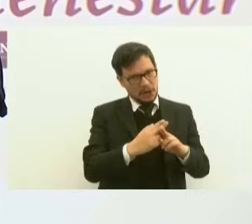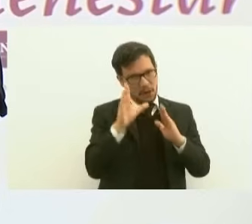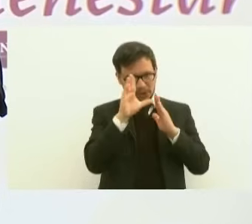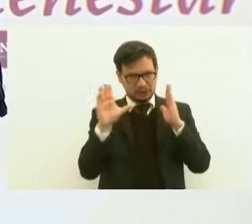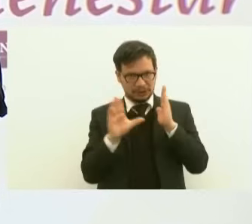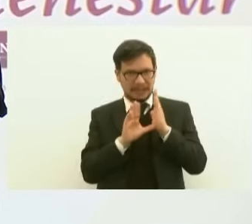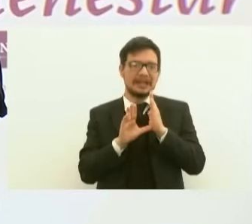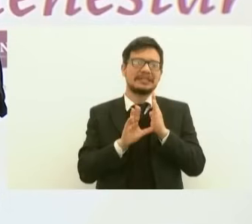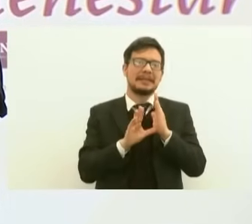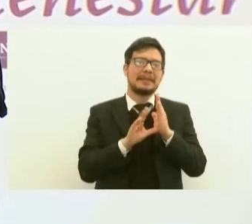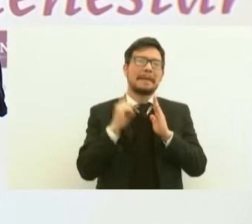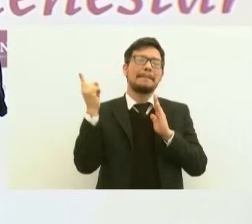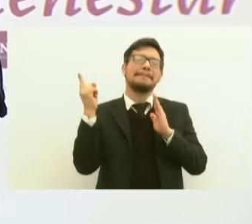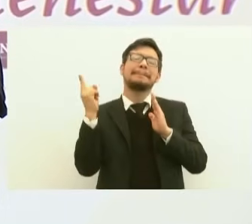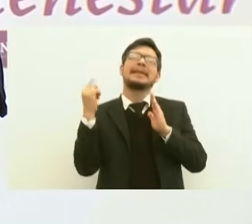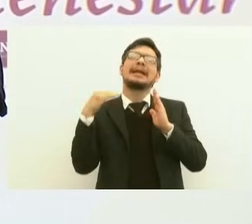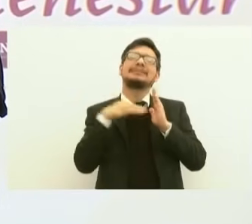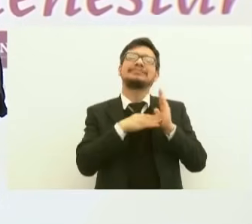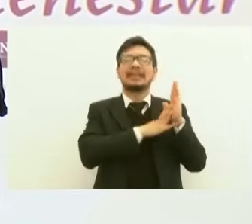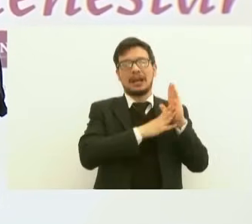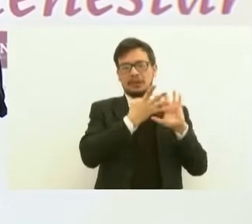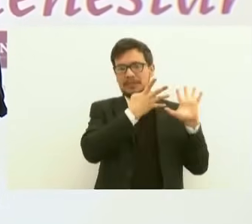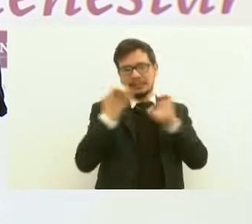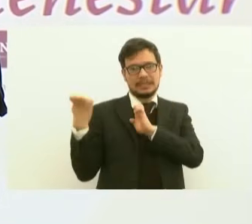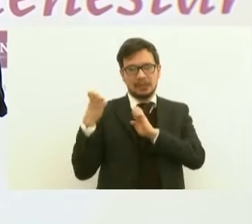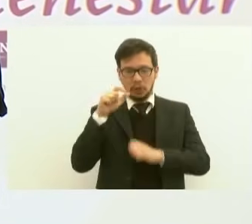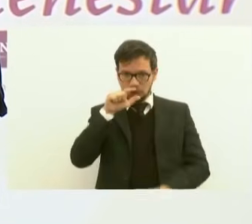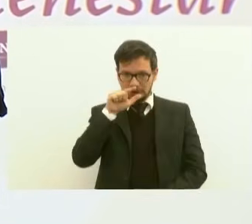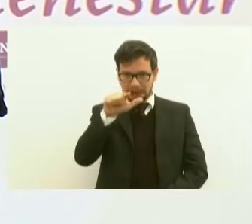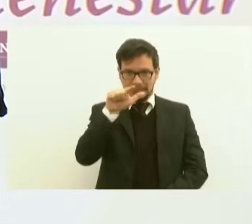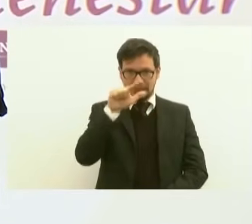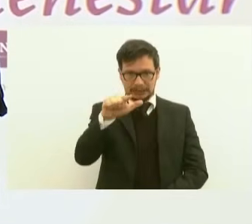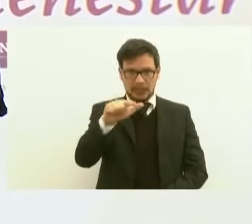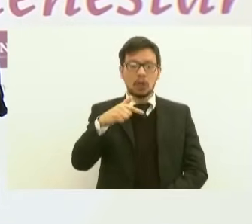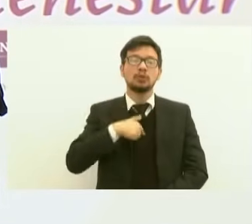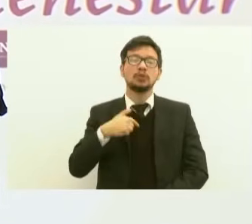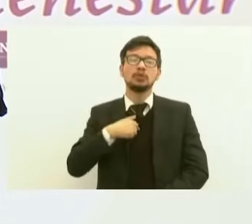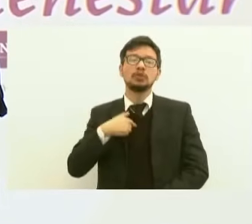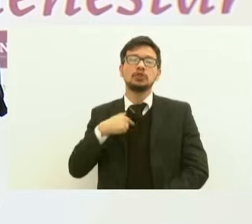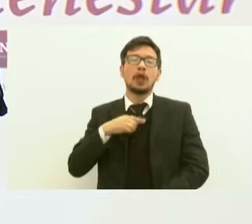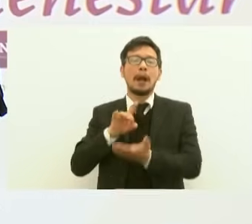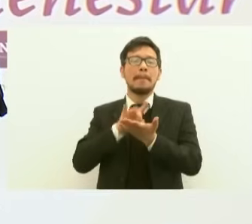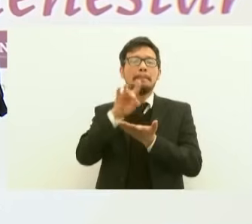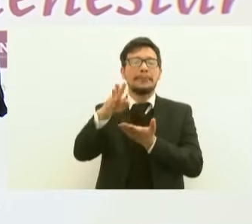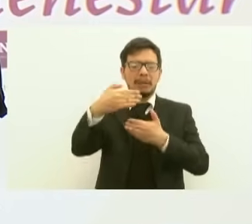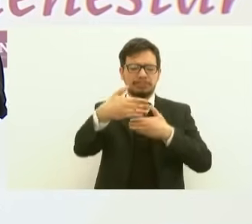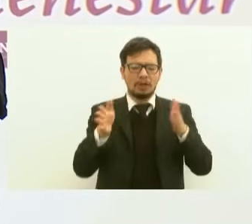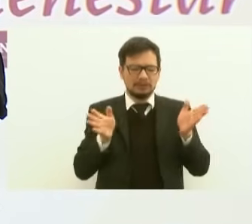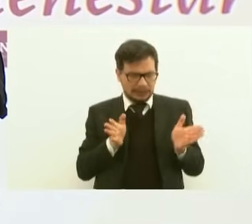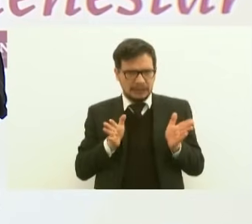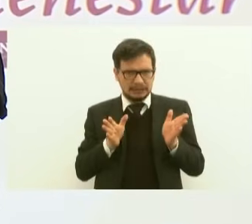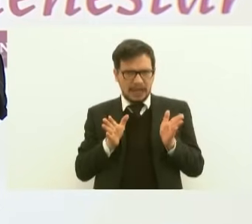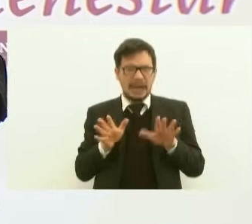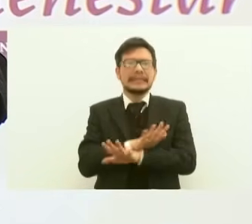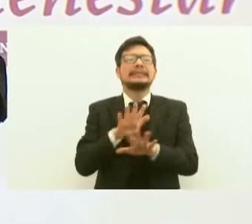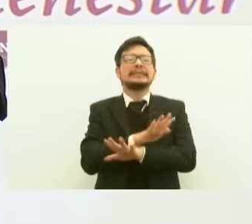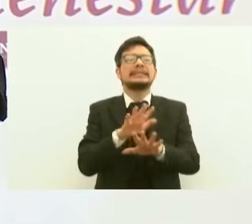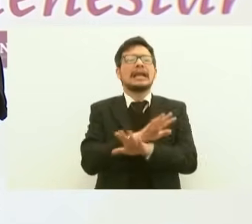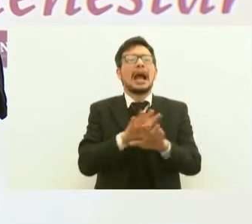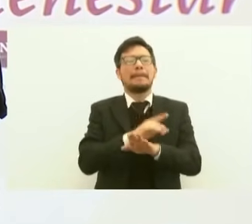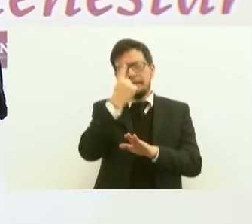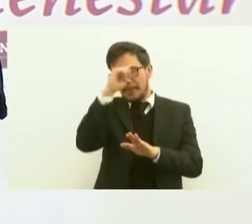de 1917, voy a enviar un paquete de iniciativas de reformas a la